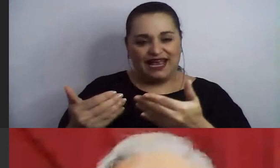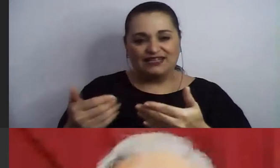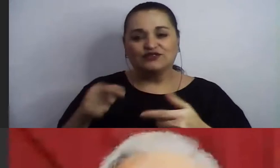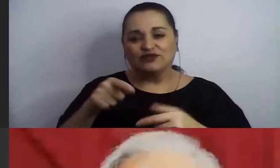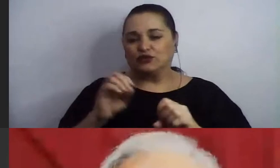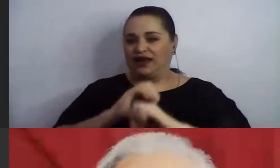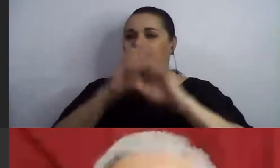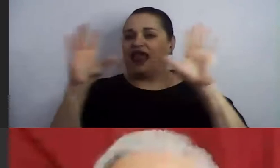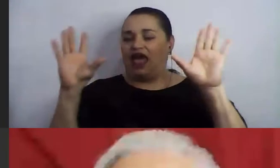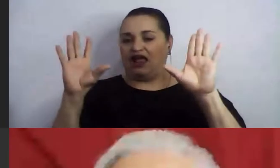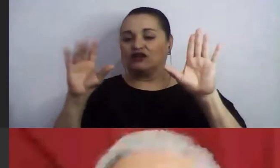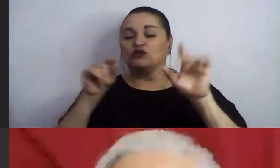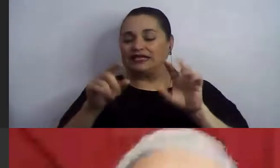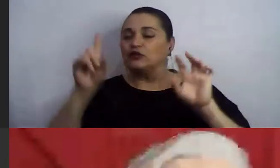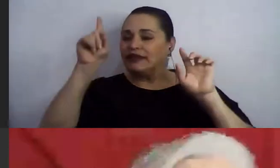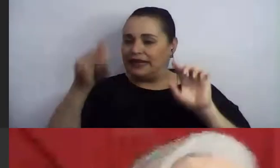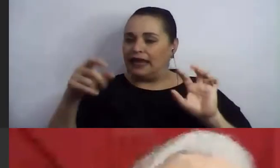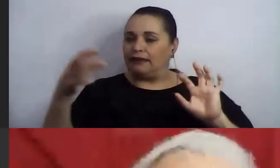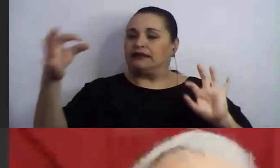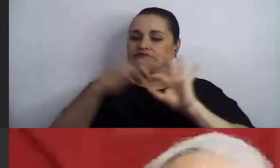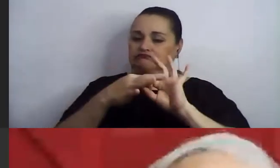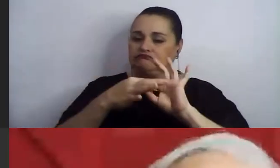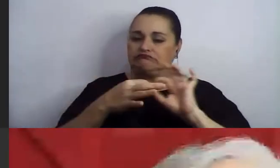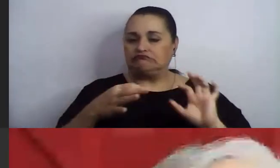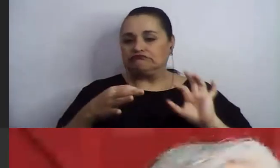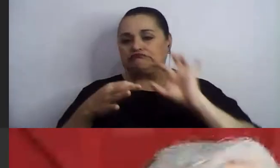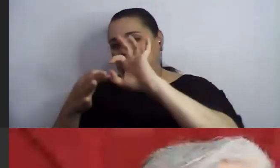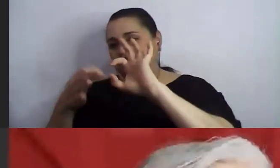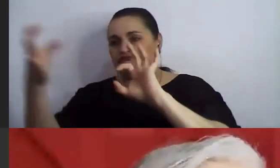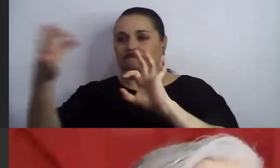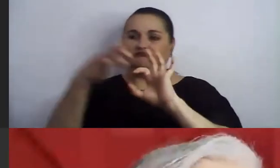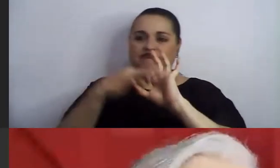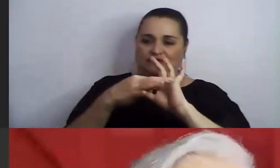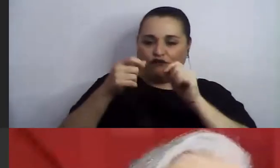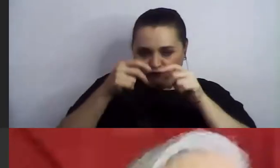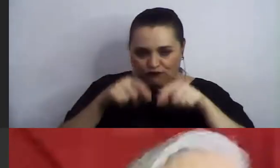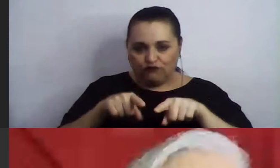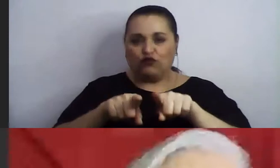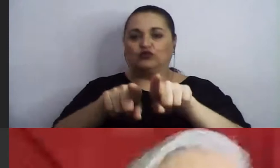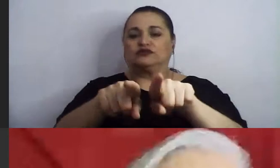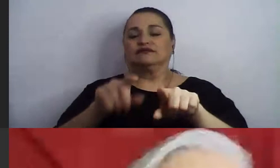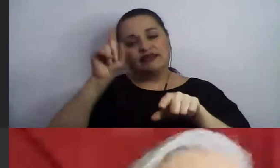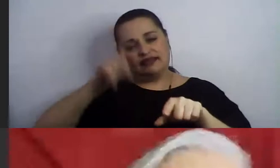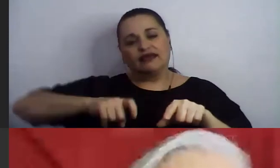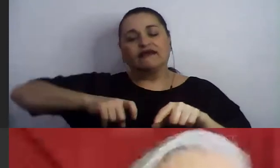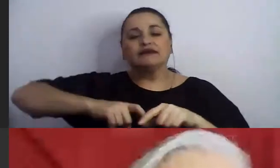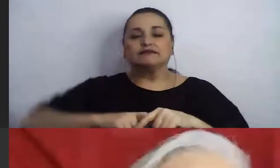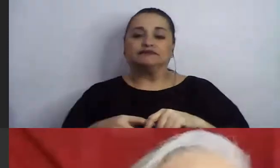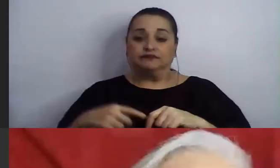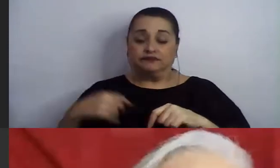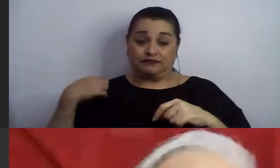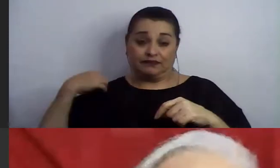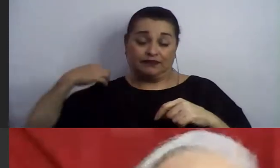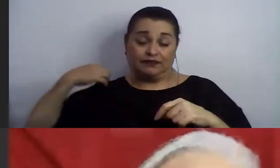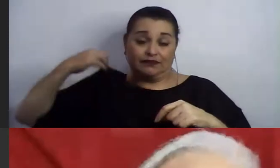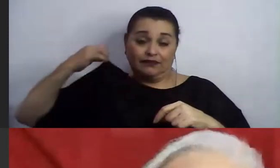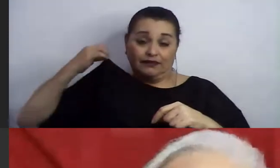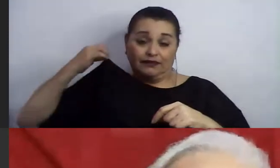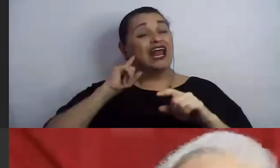claros. Esto tiene que ser en ambas vías, ¿verdad?, que fluya. En relación a los